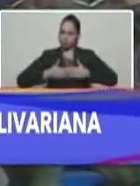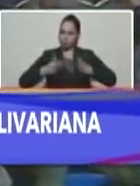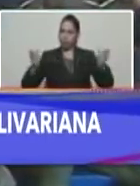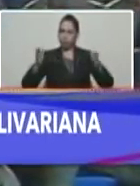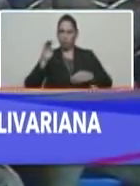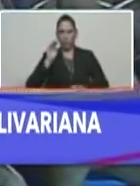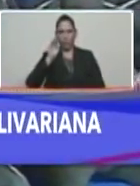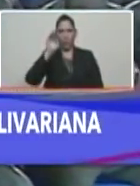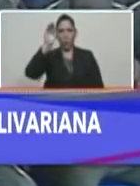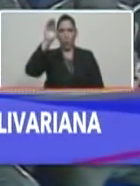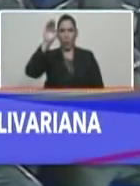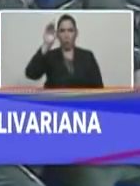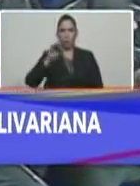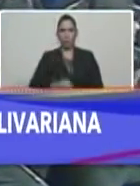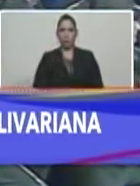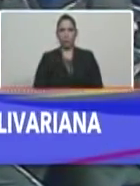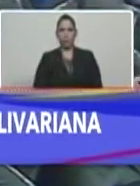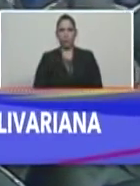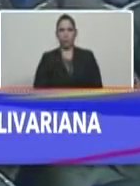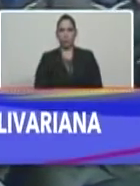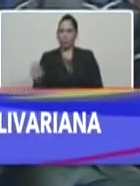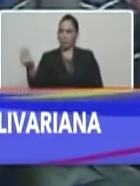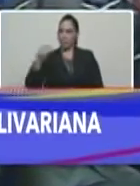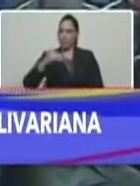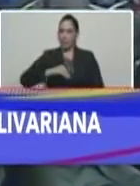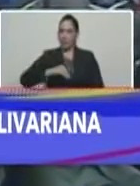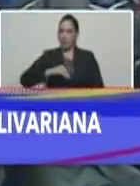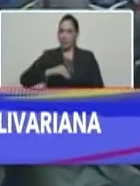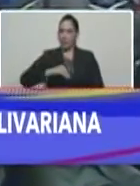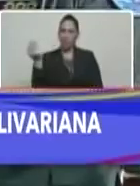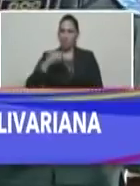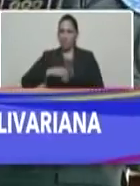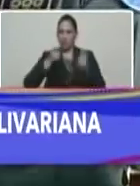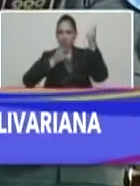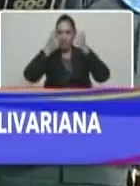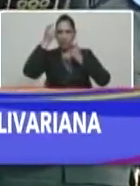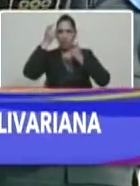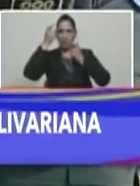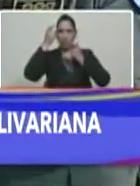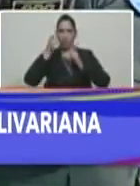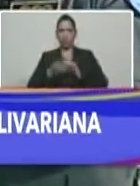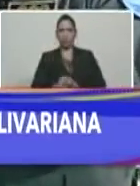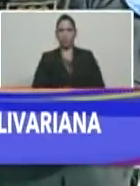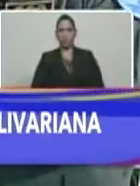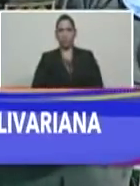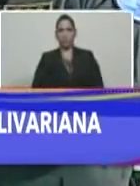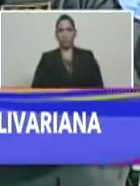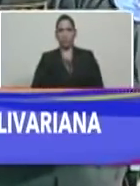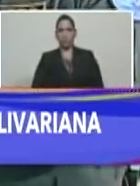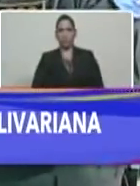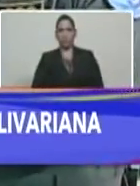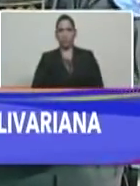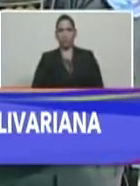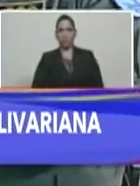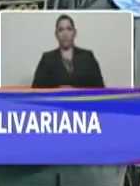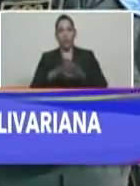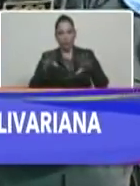futuro aún más revolucionario. Acepto este